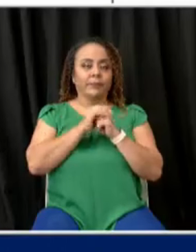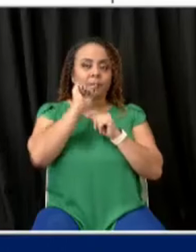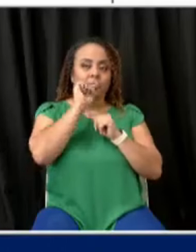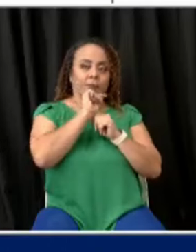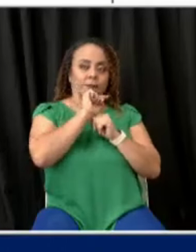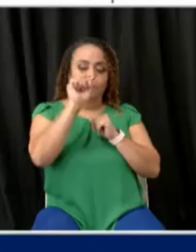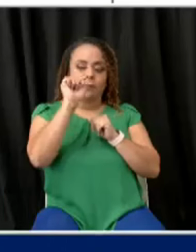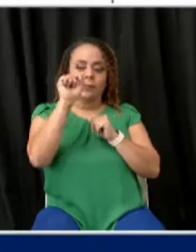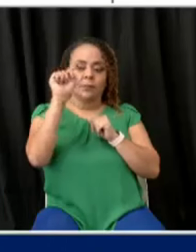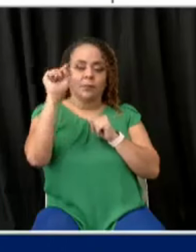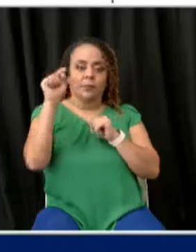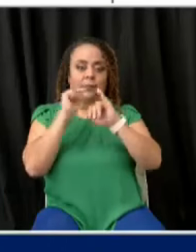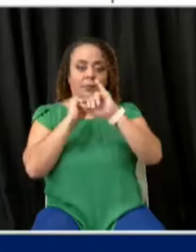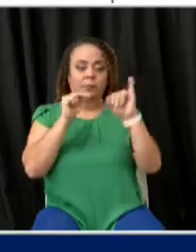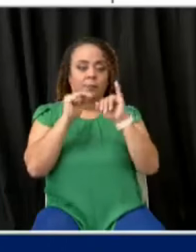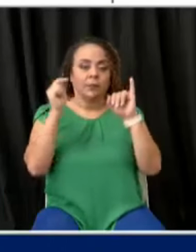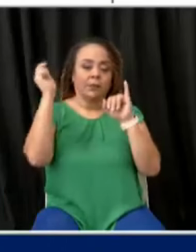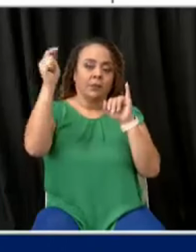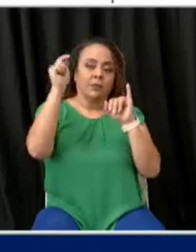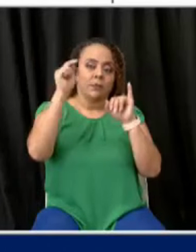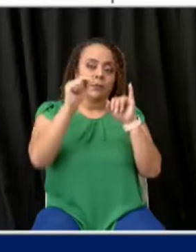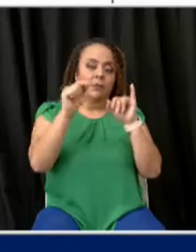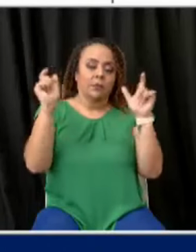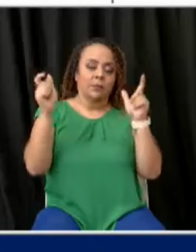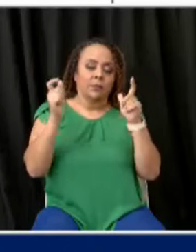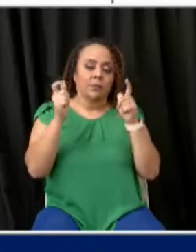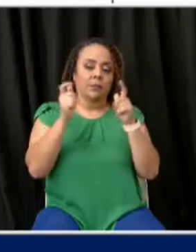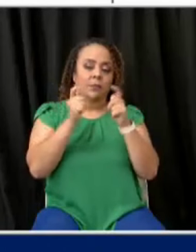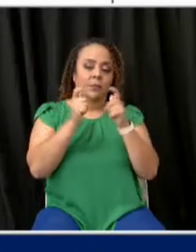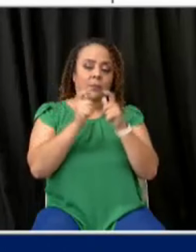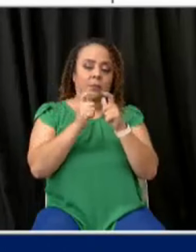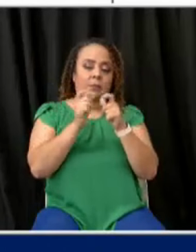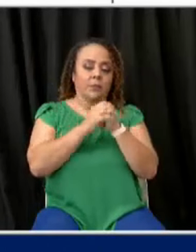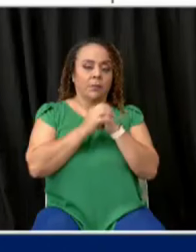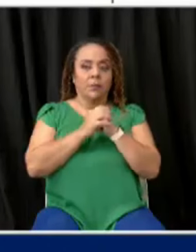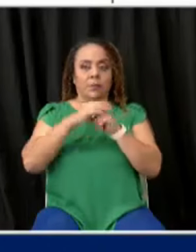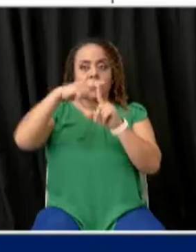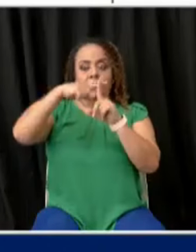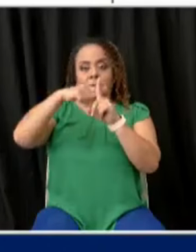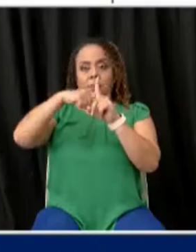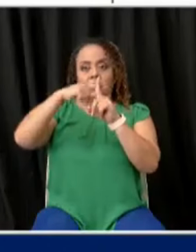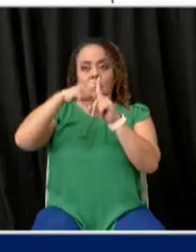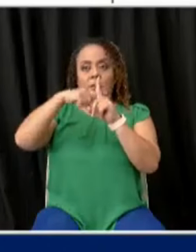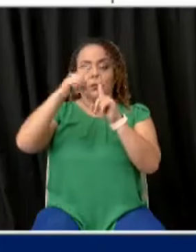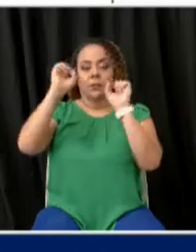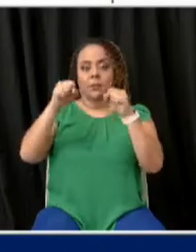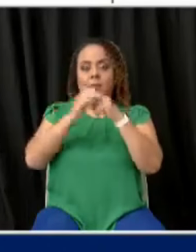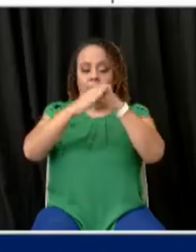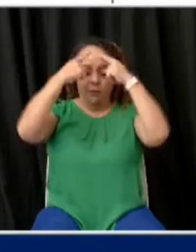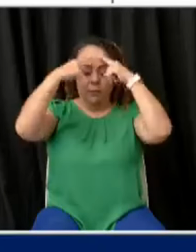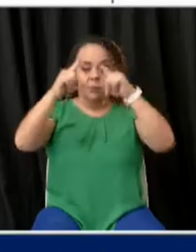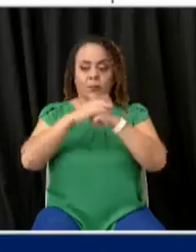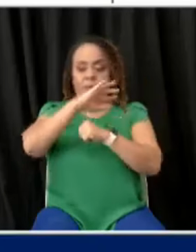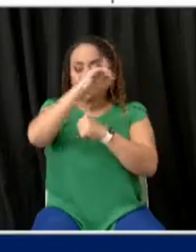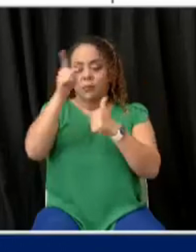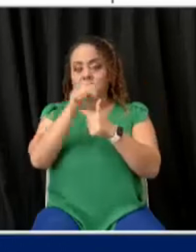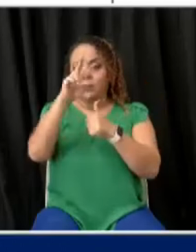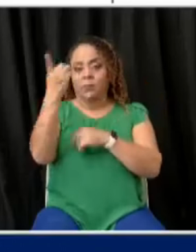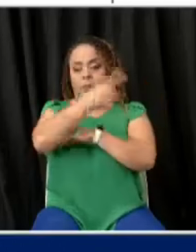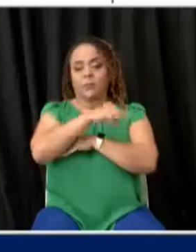izquierda, la que va bajando. Conforme los días pasan, la temperatura puede alcanzar los primeros 2